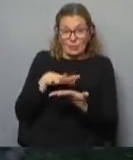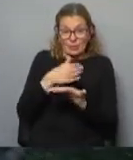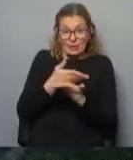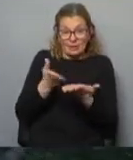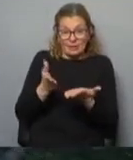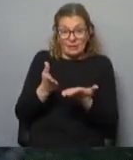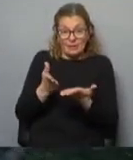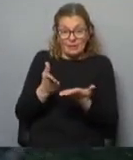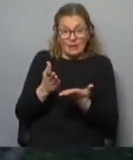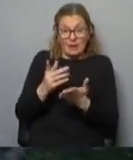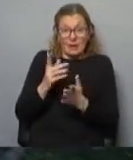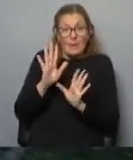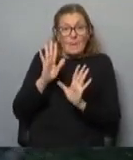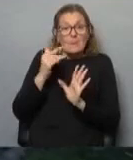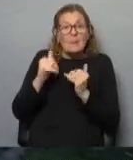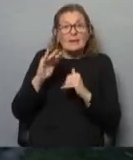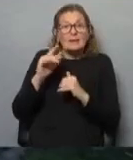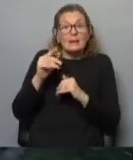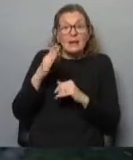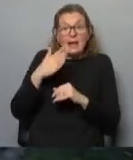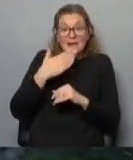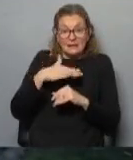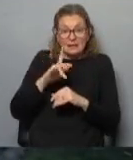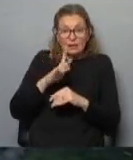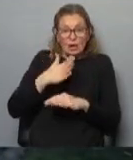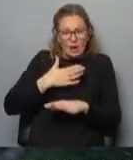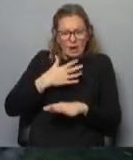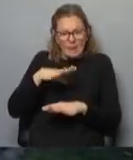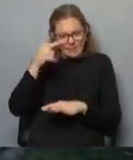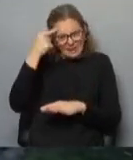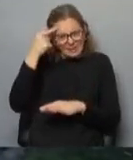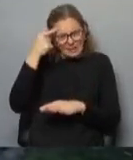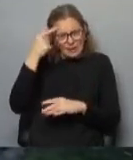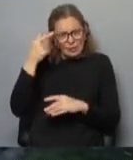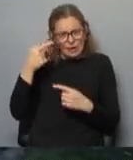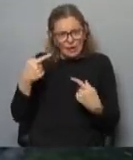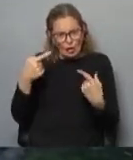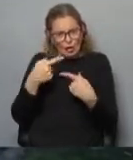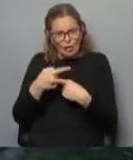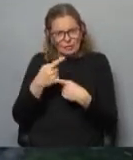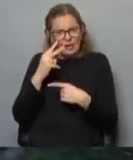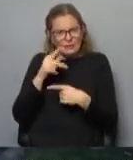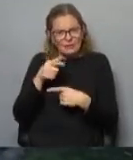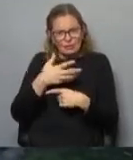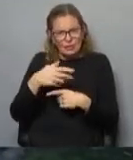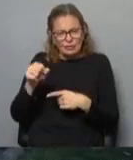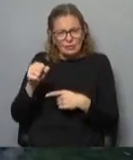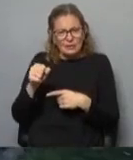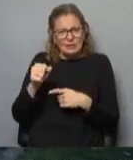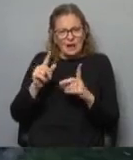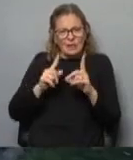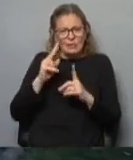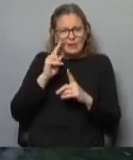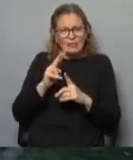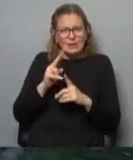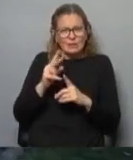capas que lo que tenemos que apelar es a entender y a calmar y no a contraponer y ver si eso nos lleva porque no sé si alguna vez